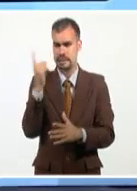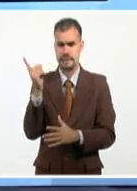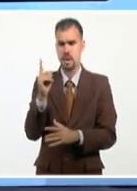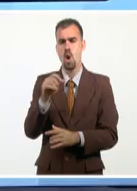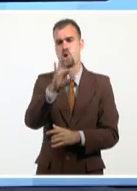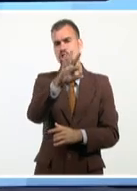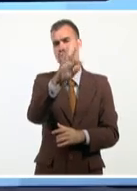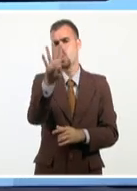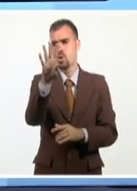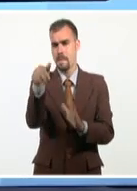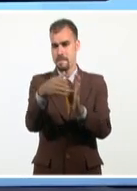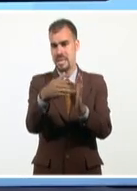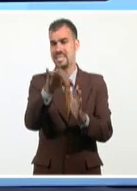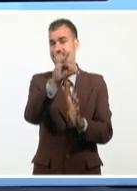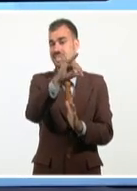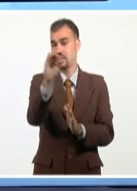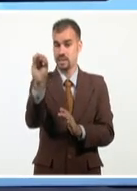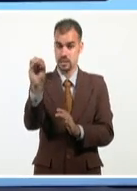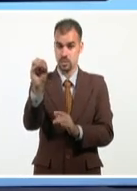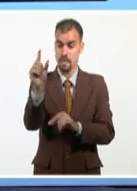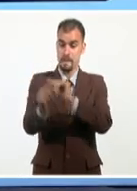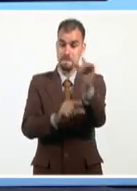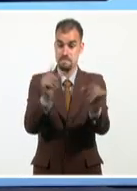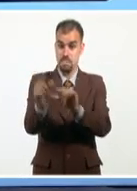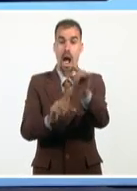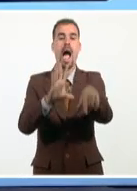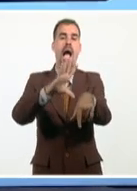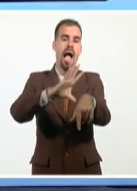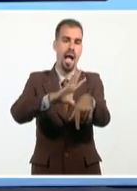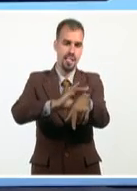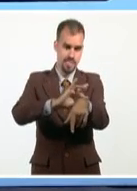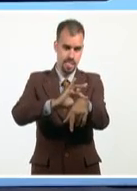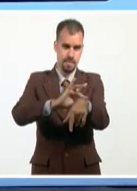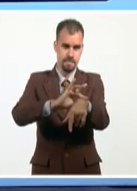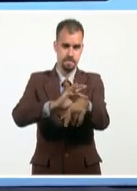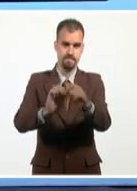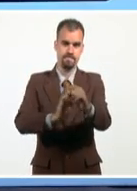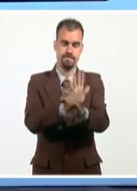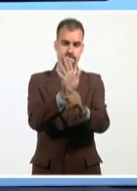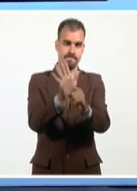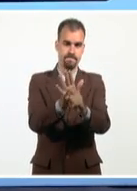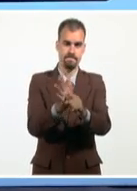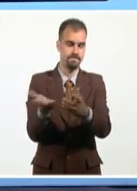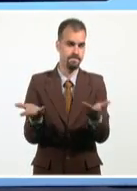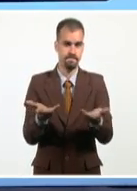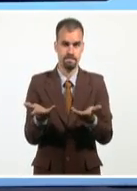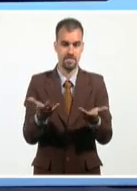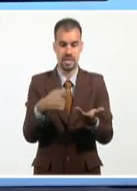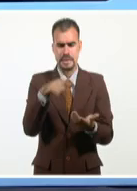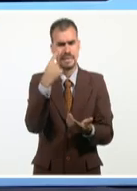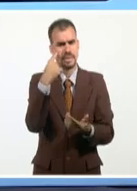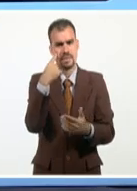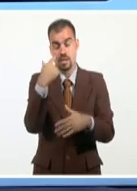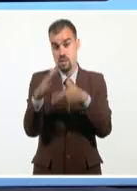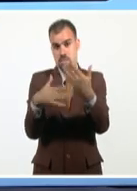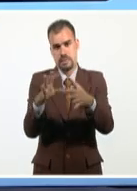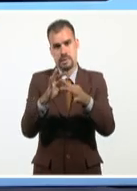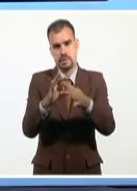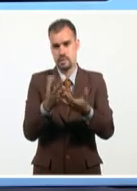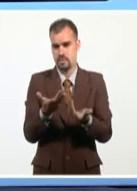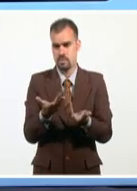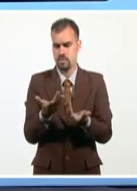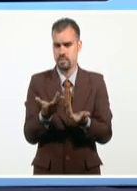84.700 cubanos se han contagiado con el nuevo coronavirus, cuando menos este es un escenario muy negativo si tomamos como